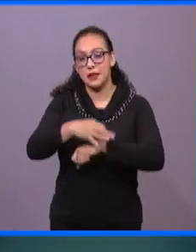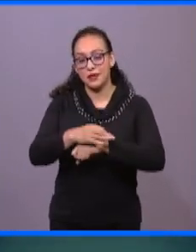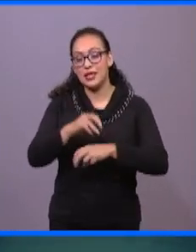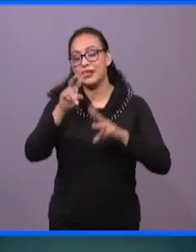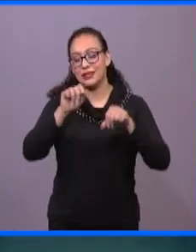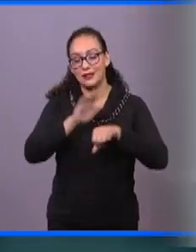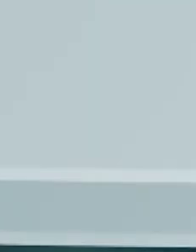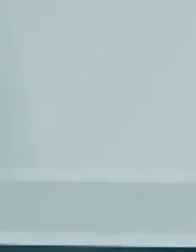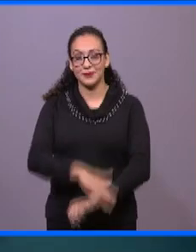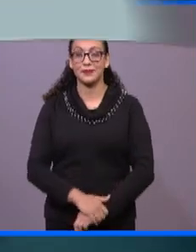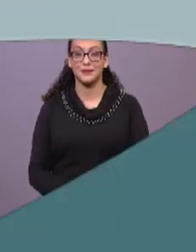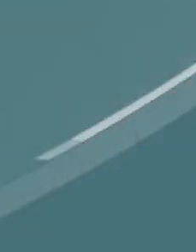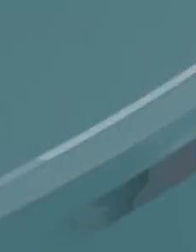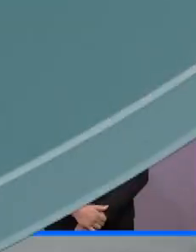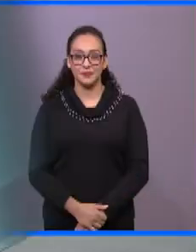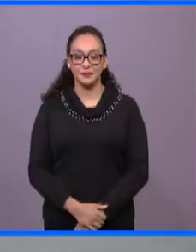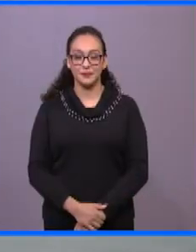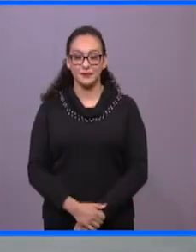otros.